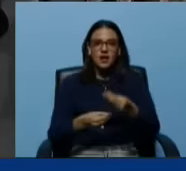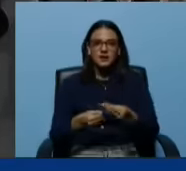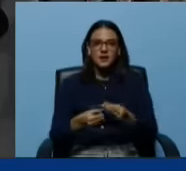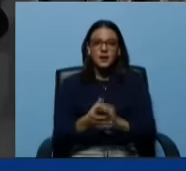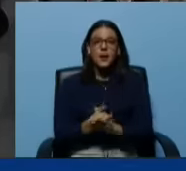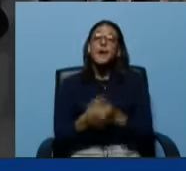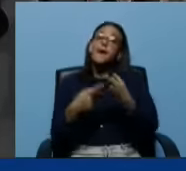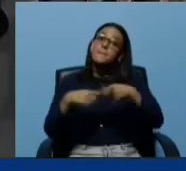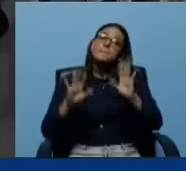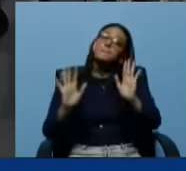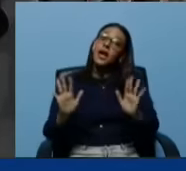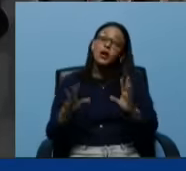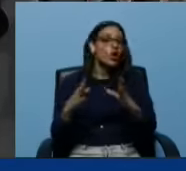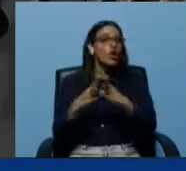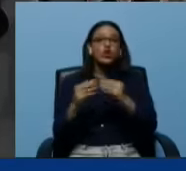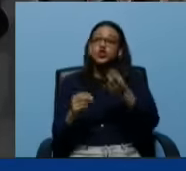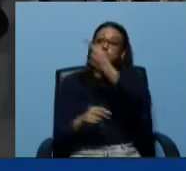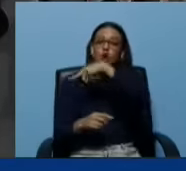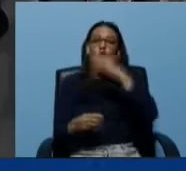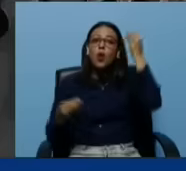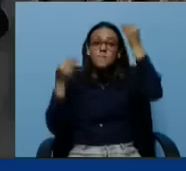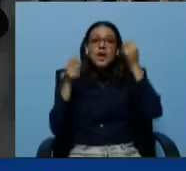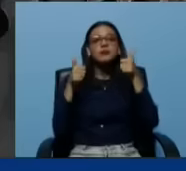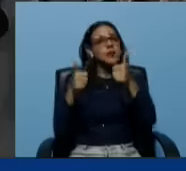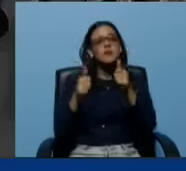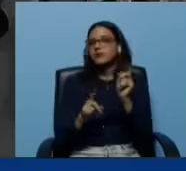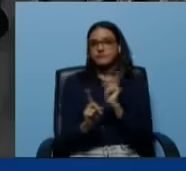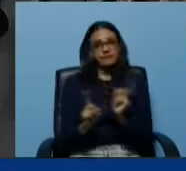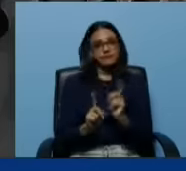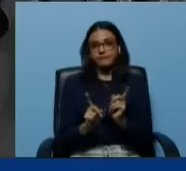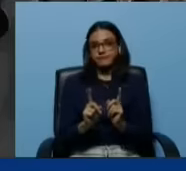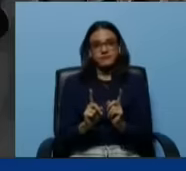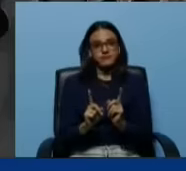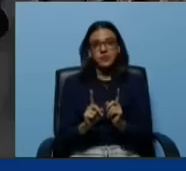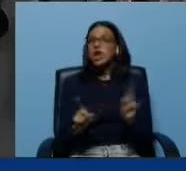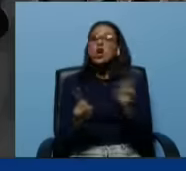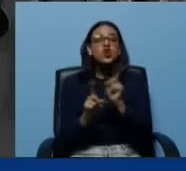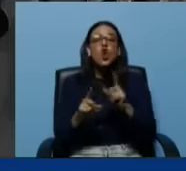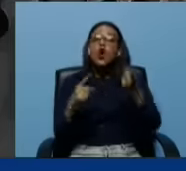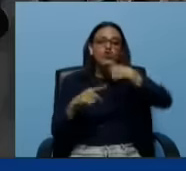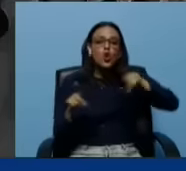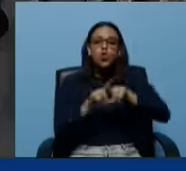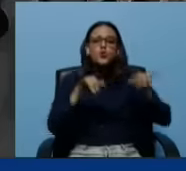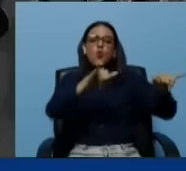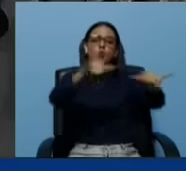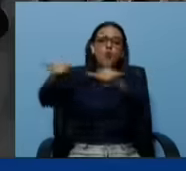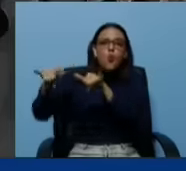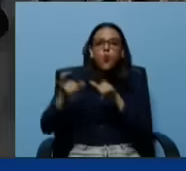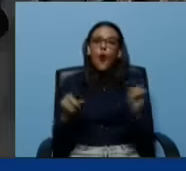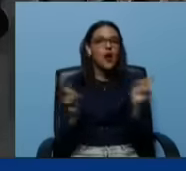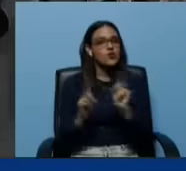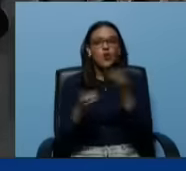Sin embargo, no todo el mundo es racional y no todo el mundo es desinteresado.